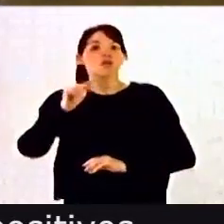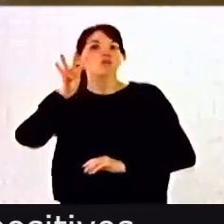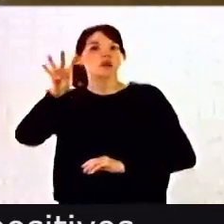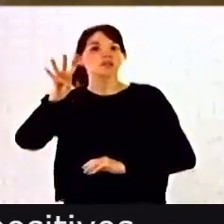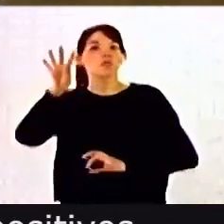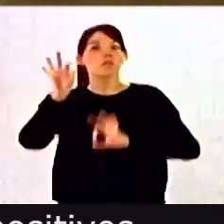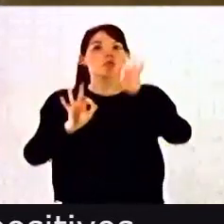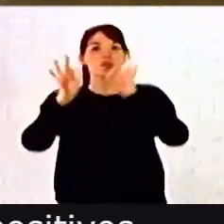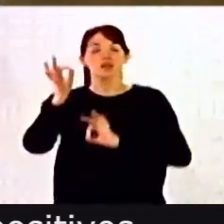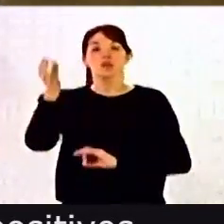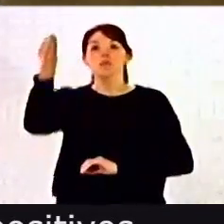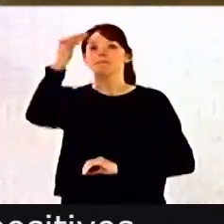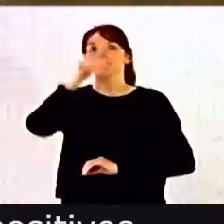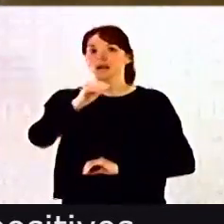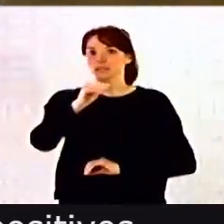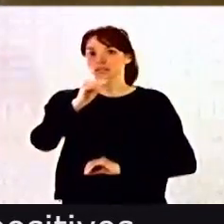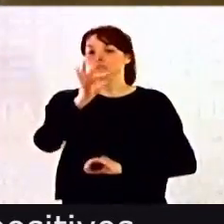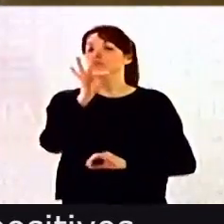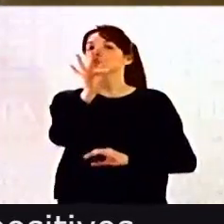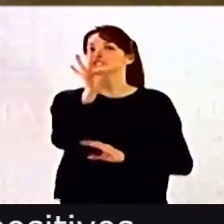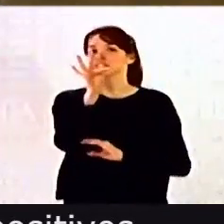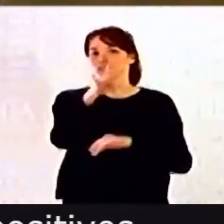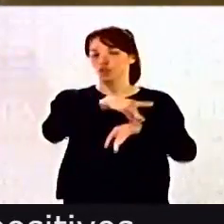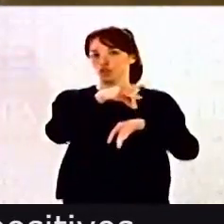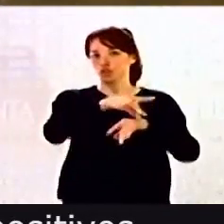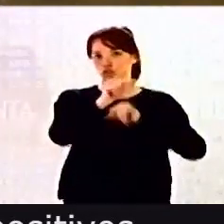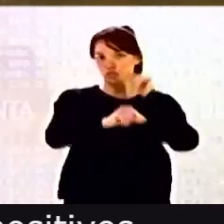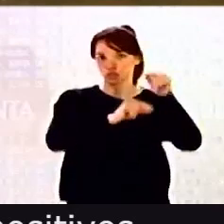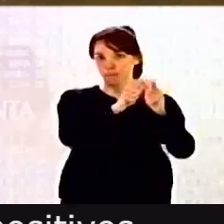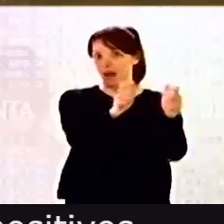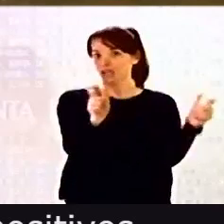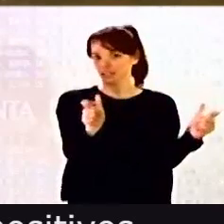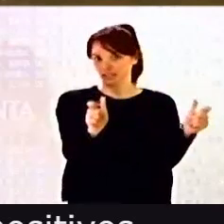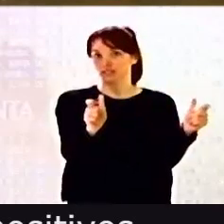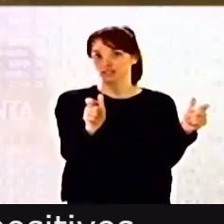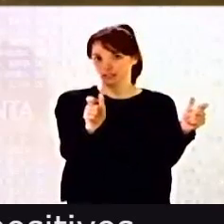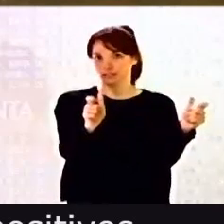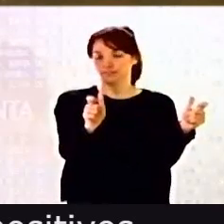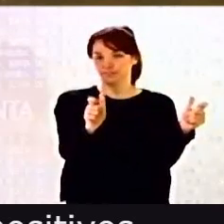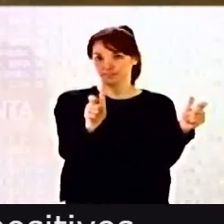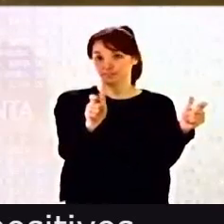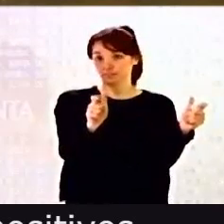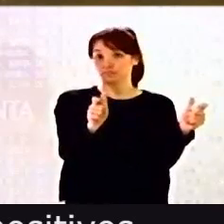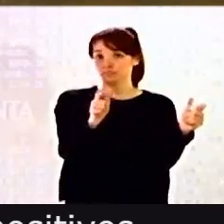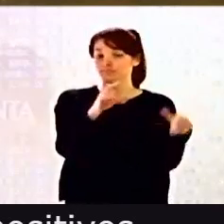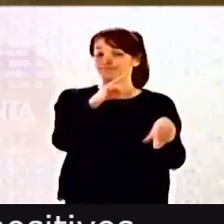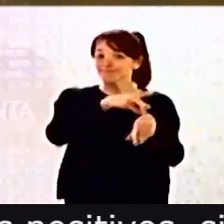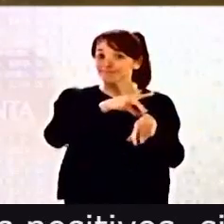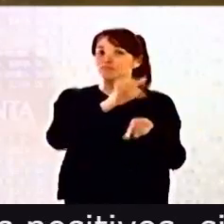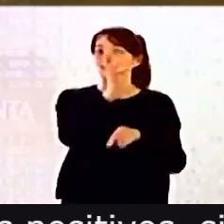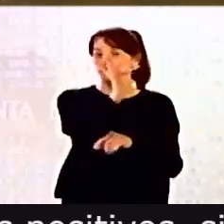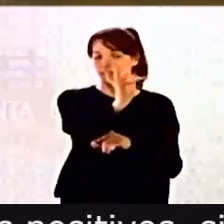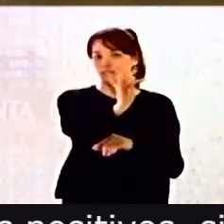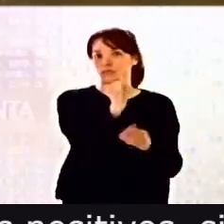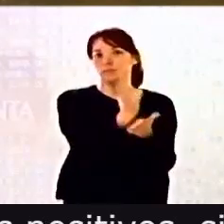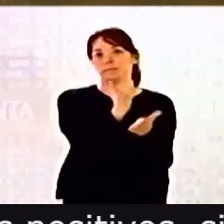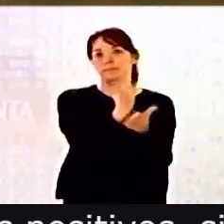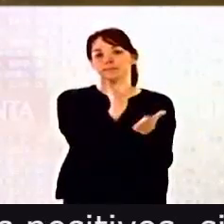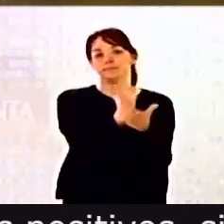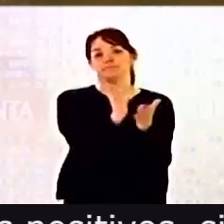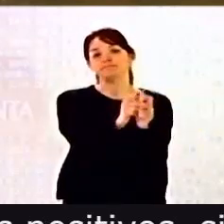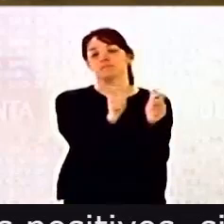22,4% más, 4% de positivos, no de más positivos, sino de positivos. La resolución que tiene